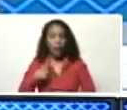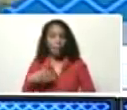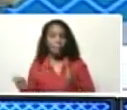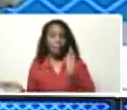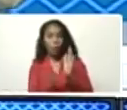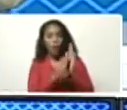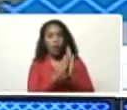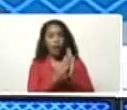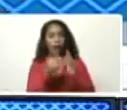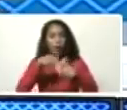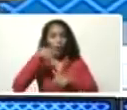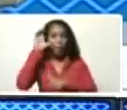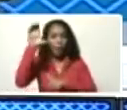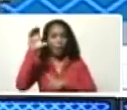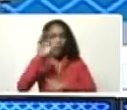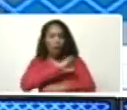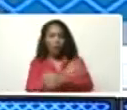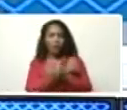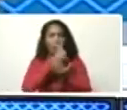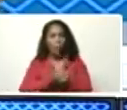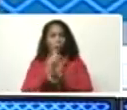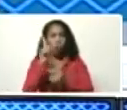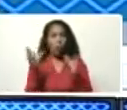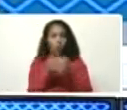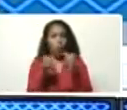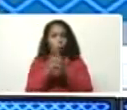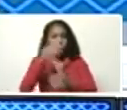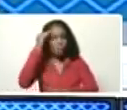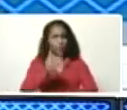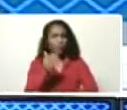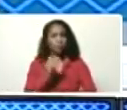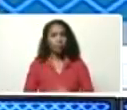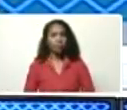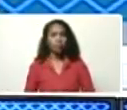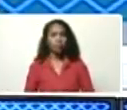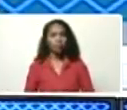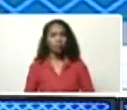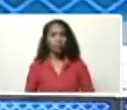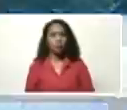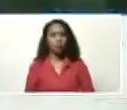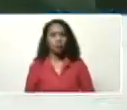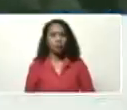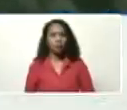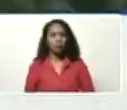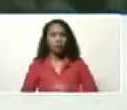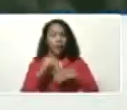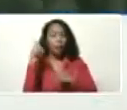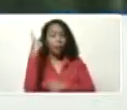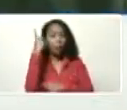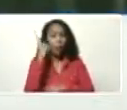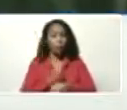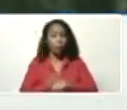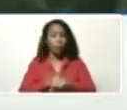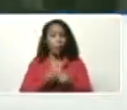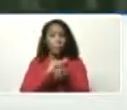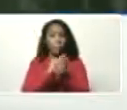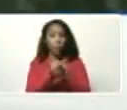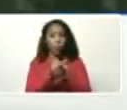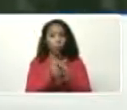imponer al país y a la Fuerza Armada una cúpula militar. Que en las primeras de cambio